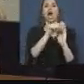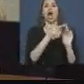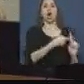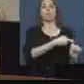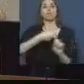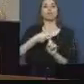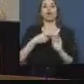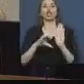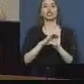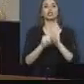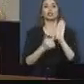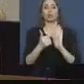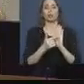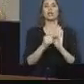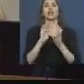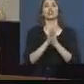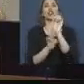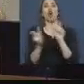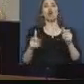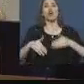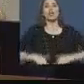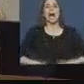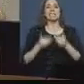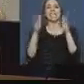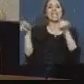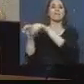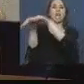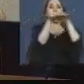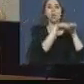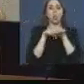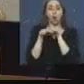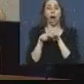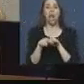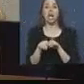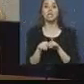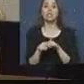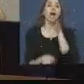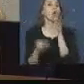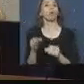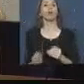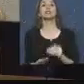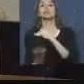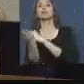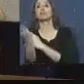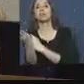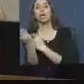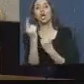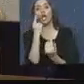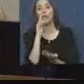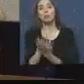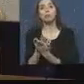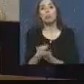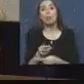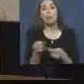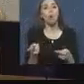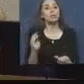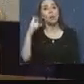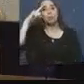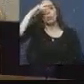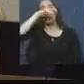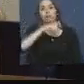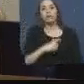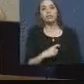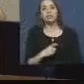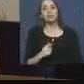poder fundamentar asuntos que en la realidad cuesta demostrar. Y eso evidentemente tiene que ver con